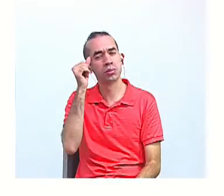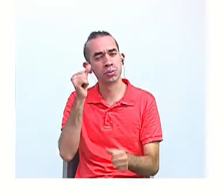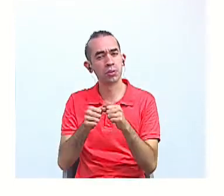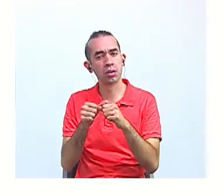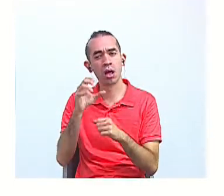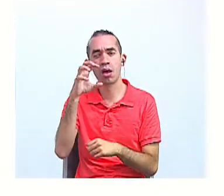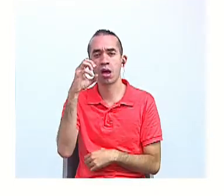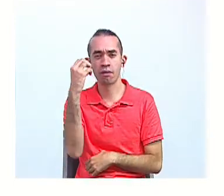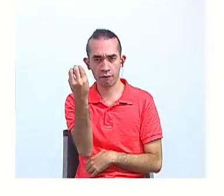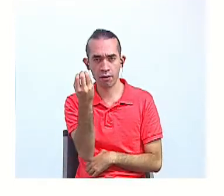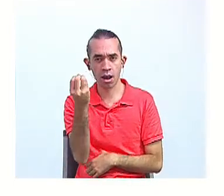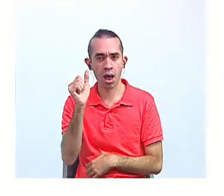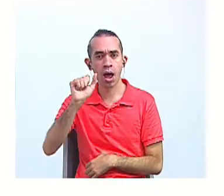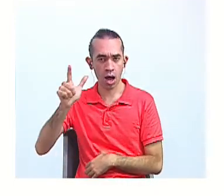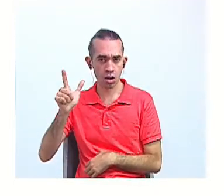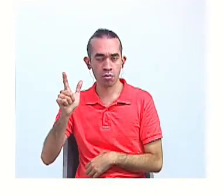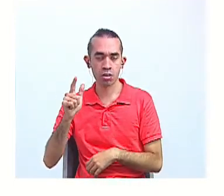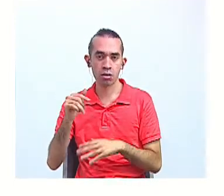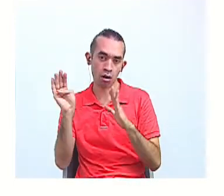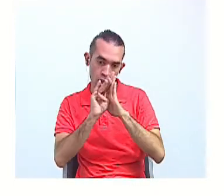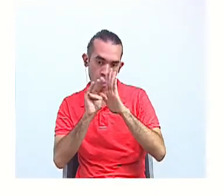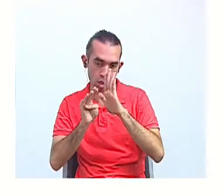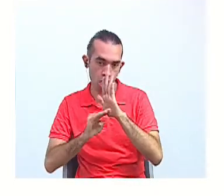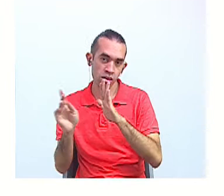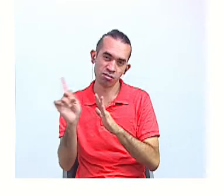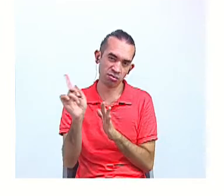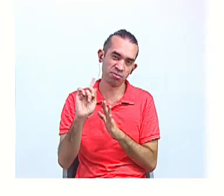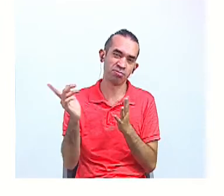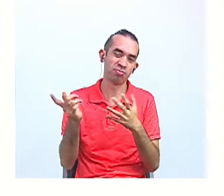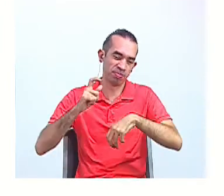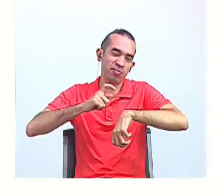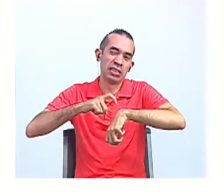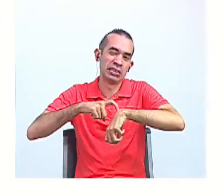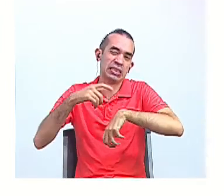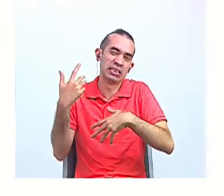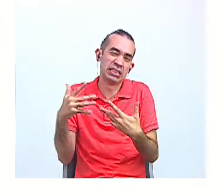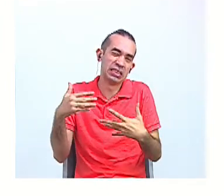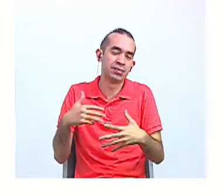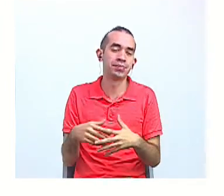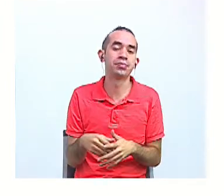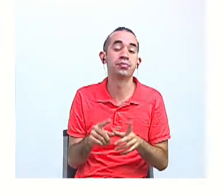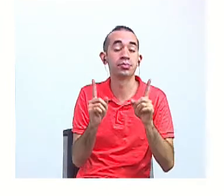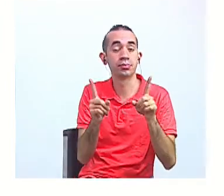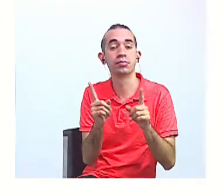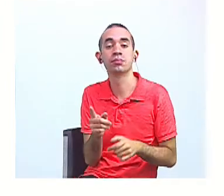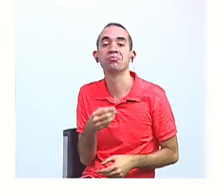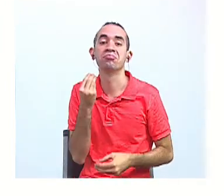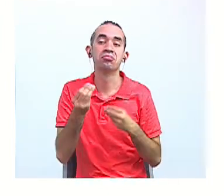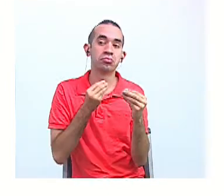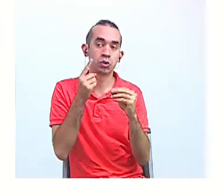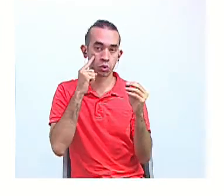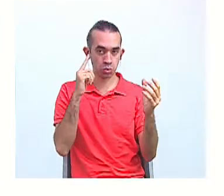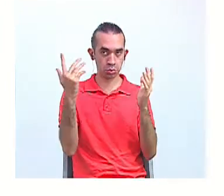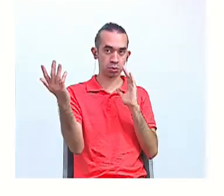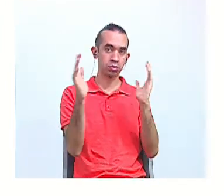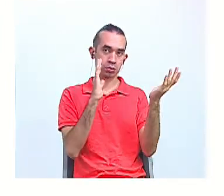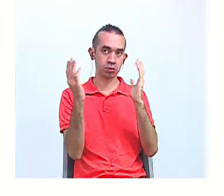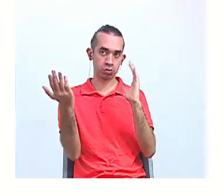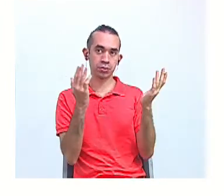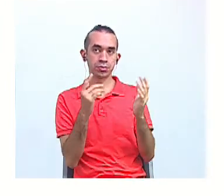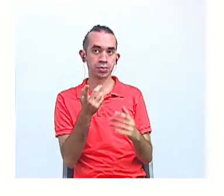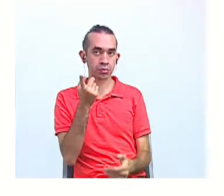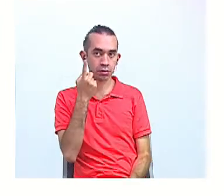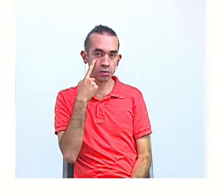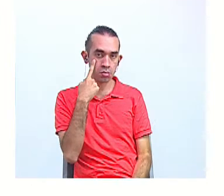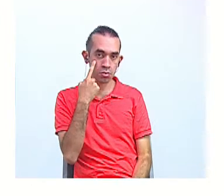aluminio. No vamos a realizar todos los pasos por una cuestión de tiempo, pero vamos a hacer comparaciones. En este